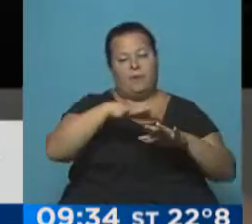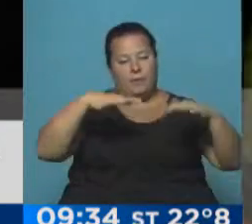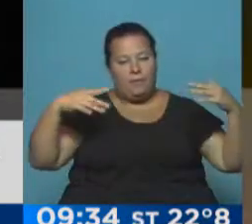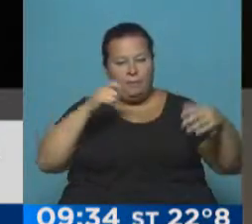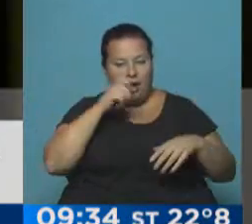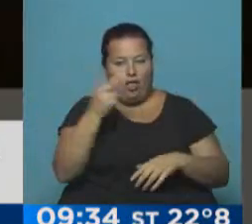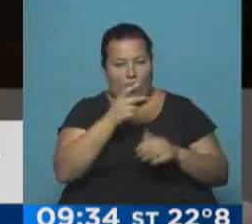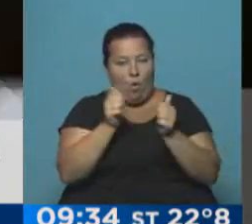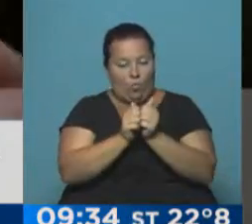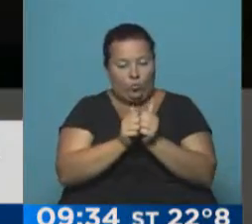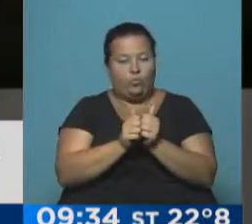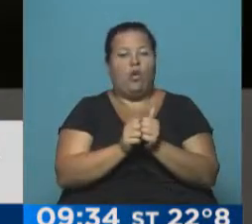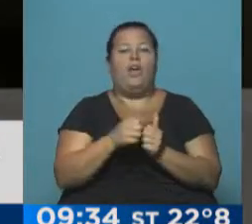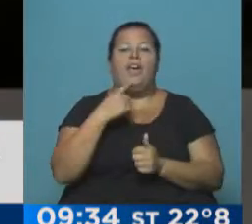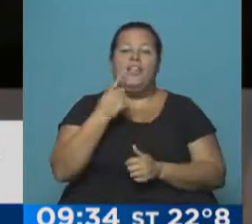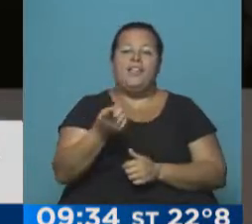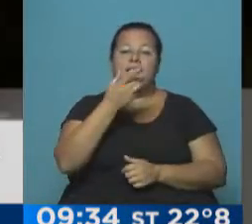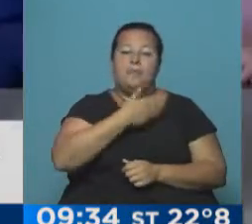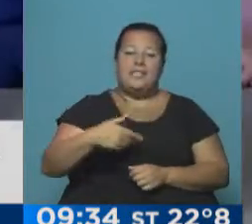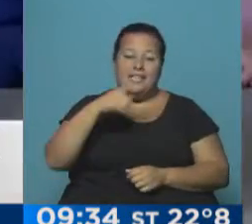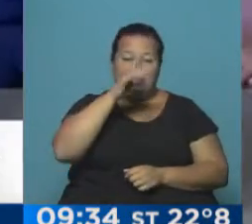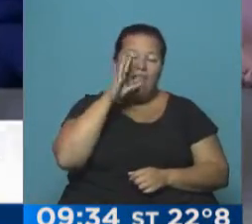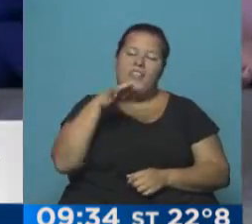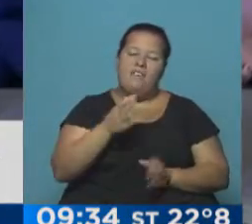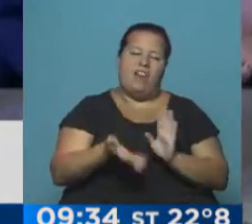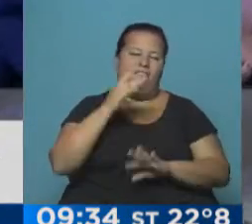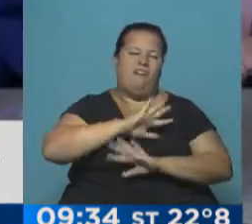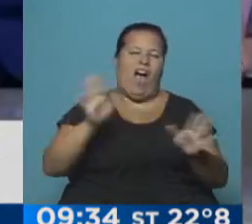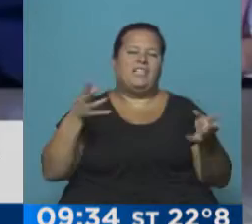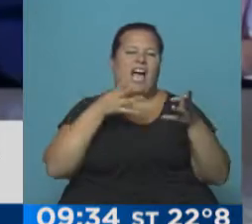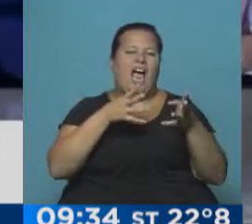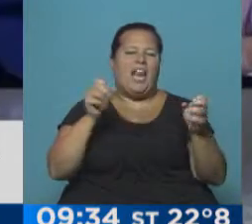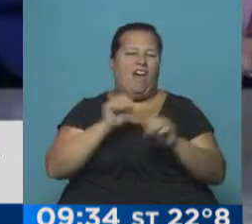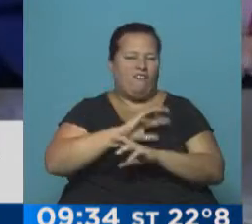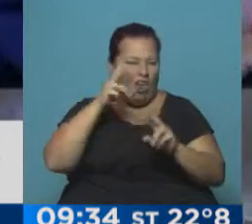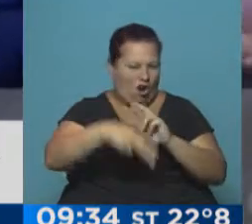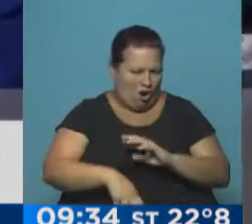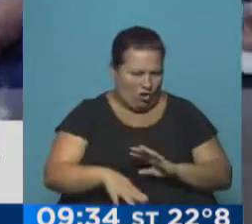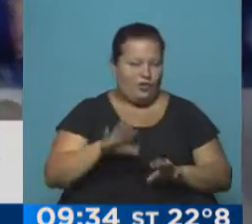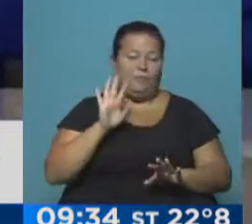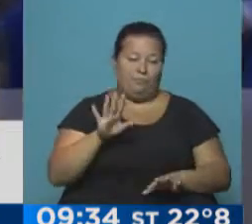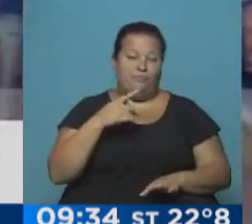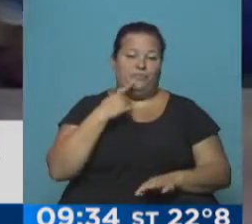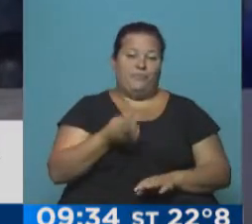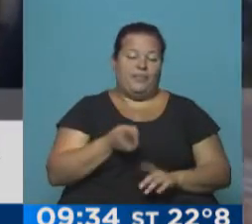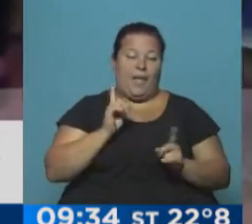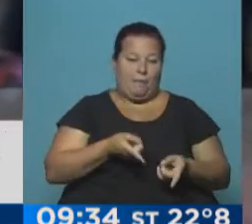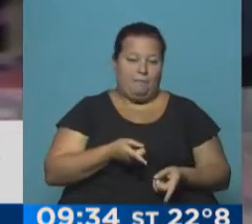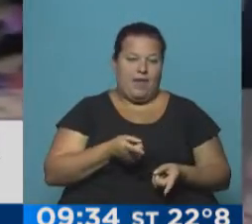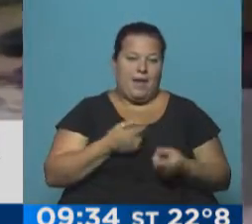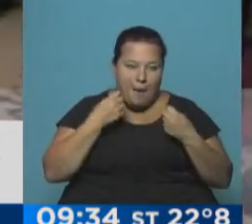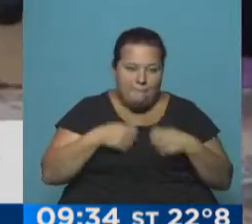conjunta que dieron que tiene que levantar el vestigio de la guerra fría así también da